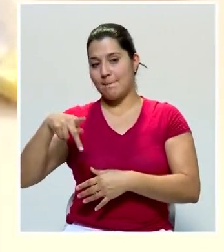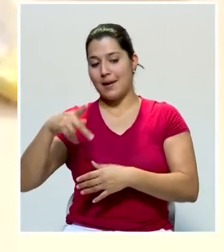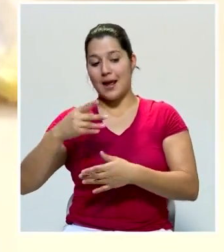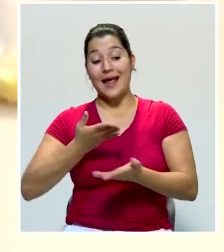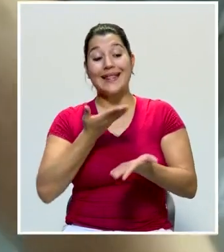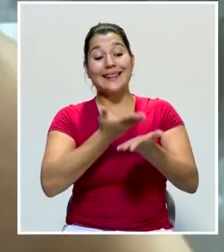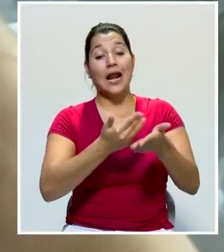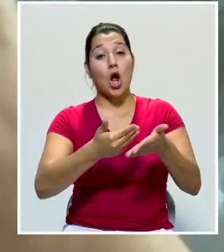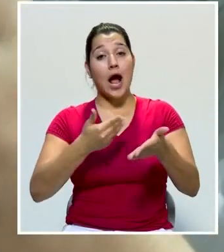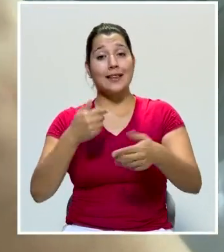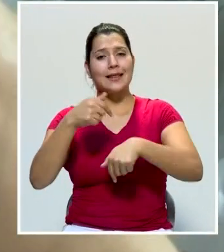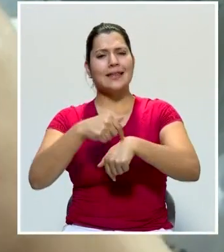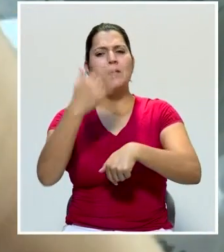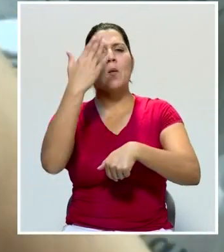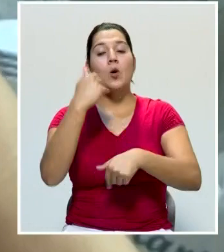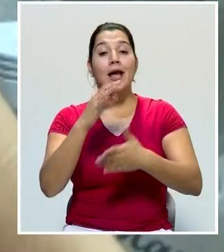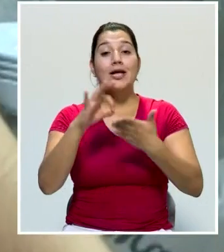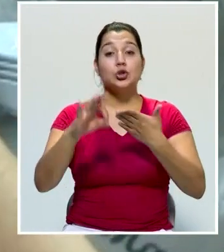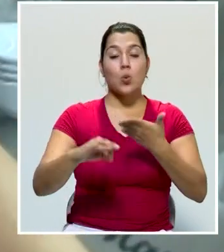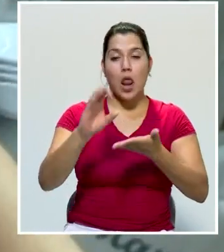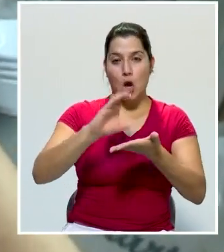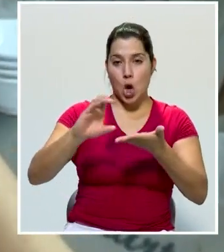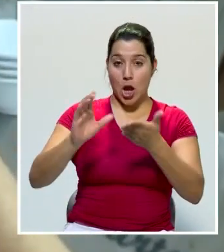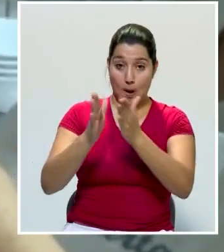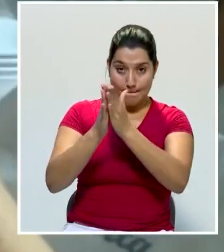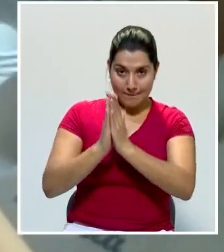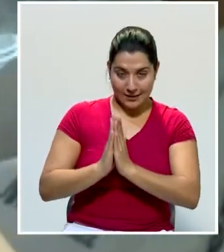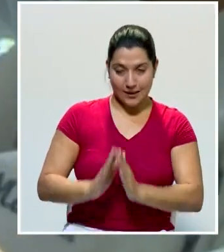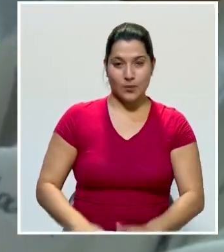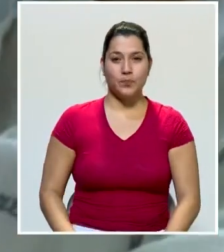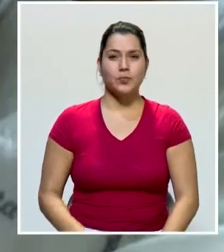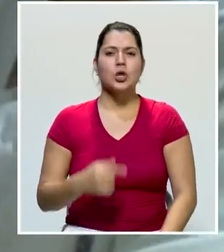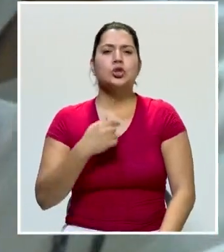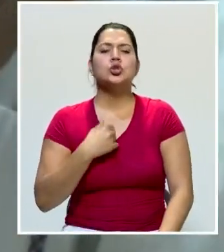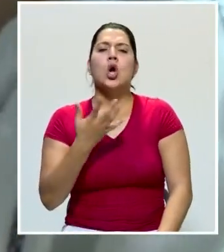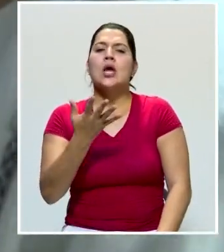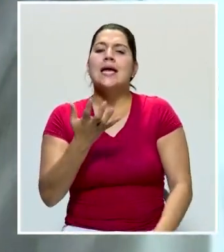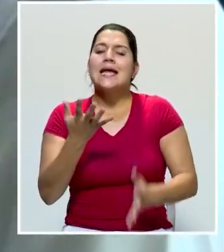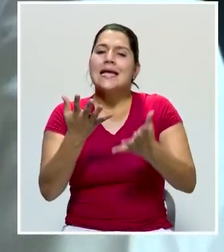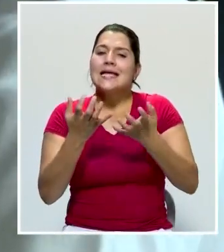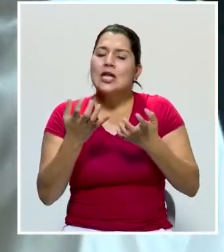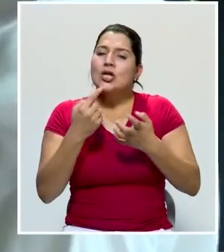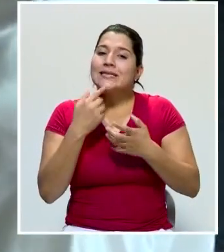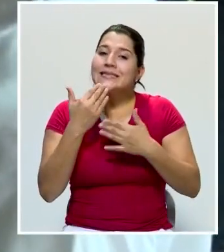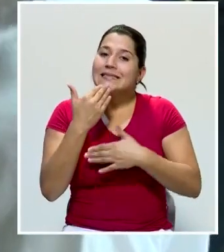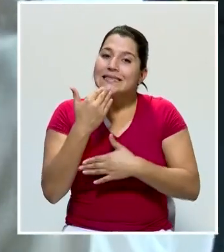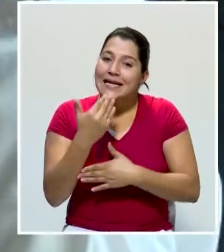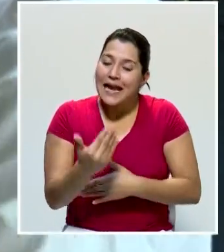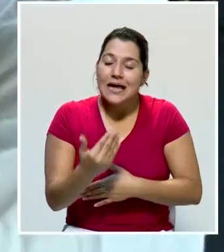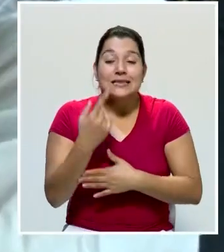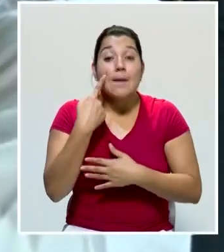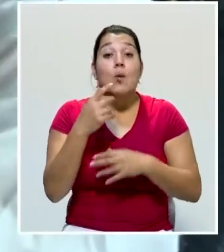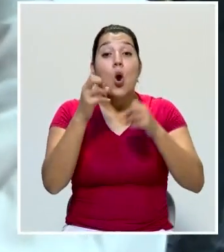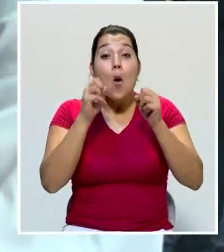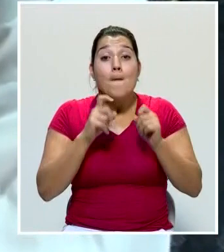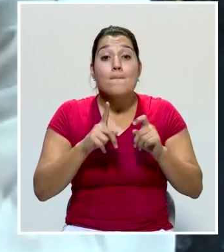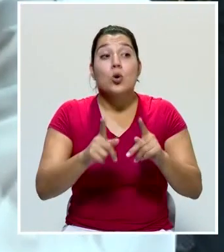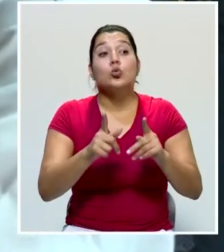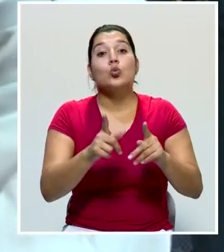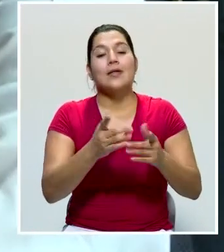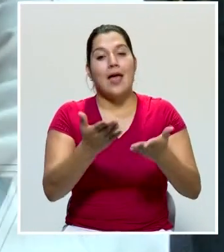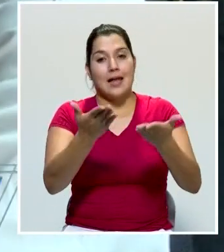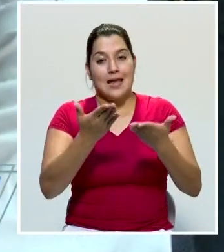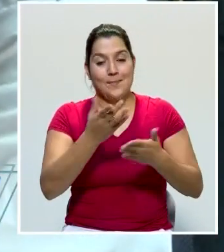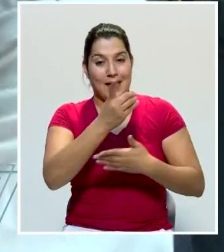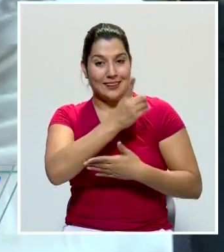las escuelas y colegios. Quiero agradecer la oportunidad que nos han dado los directores del Ministerio de Educación,